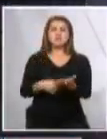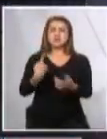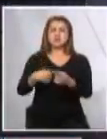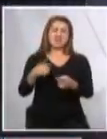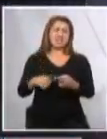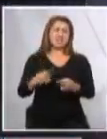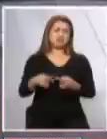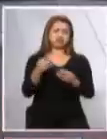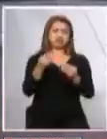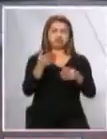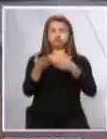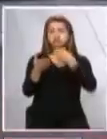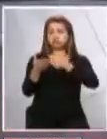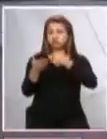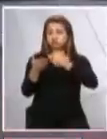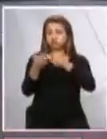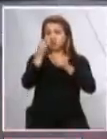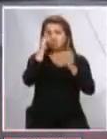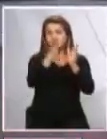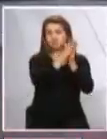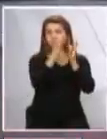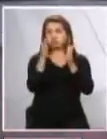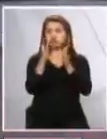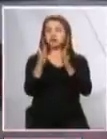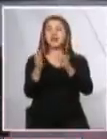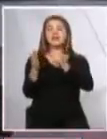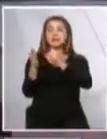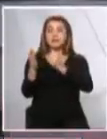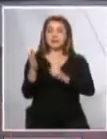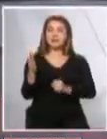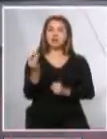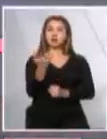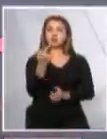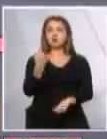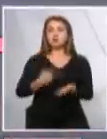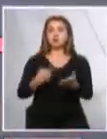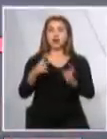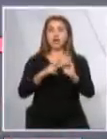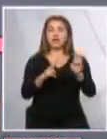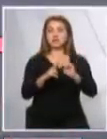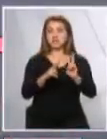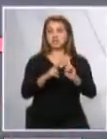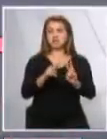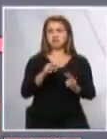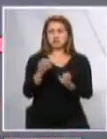mil veces en ciertos periódicos, la entrevista número 1000. Hace 25,